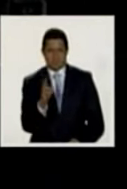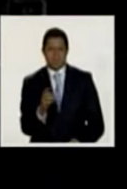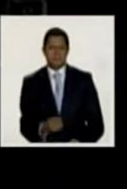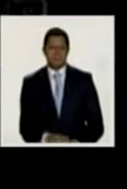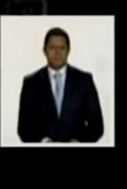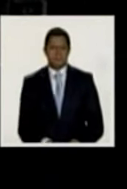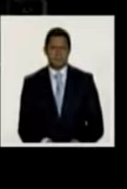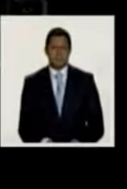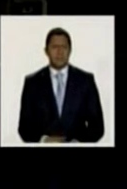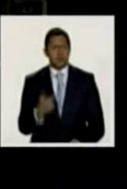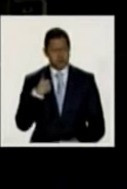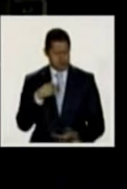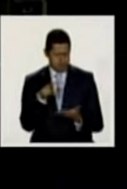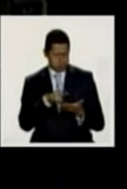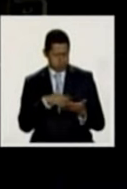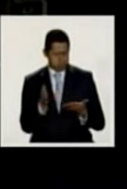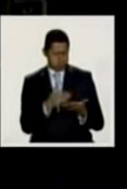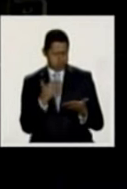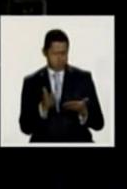que no haya leído